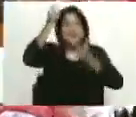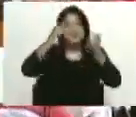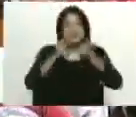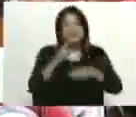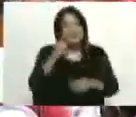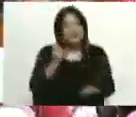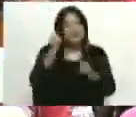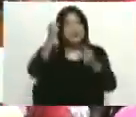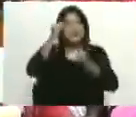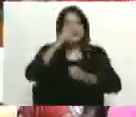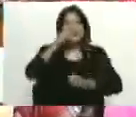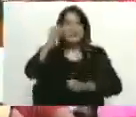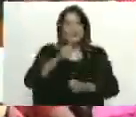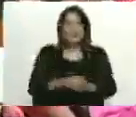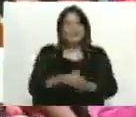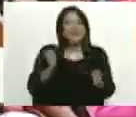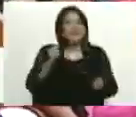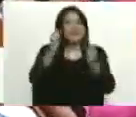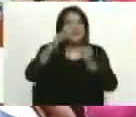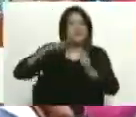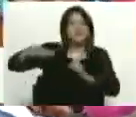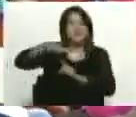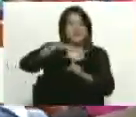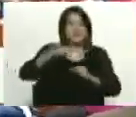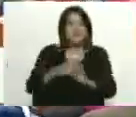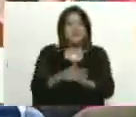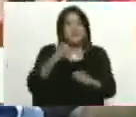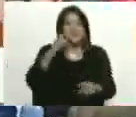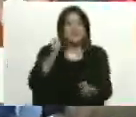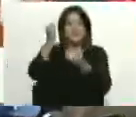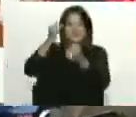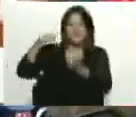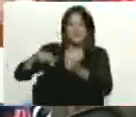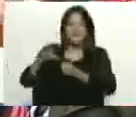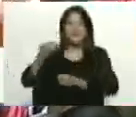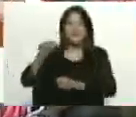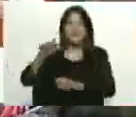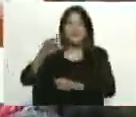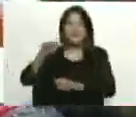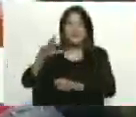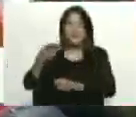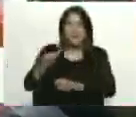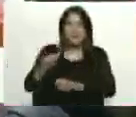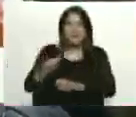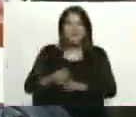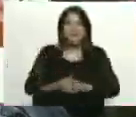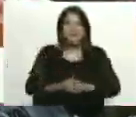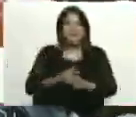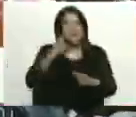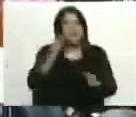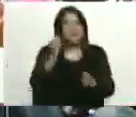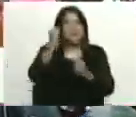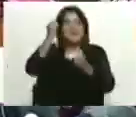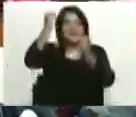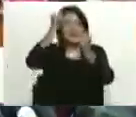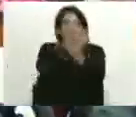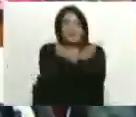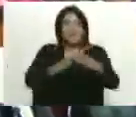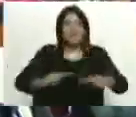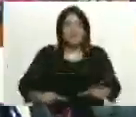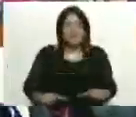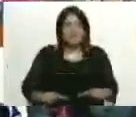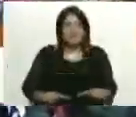Maduro! ¡Que viva Araure! ¡Que viva Carigua! ¡Que viva Primitivo! ¡Que viva Portuguesa!